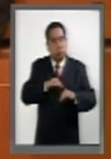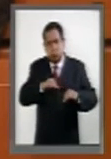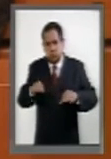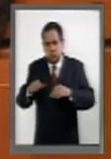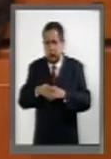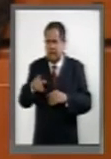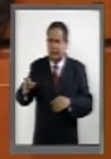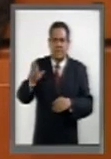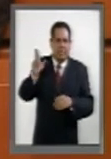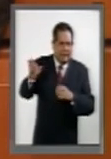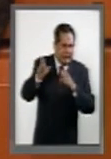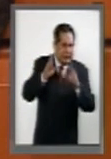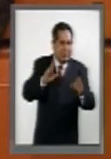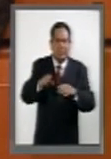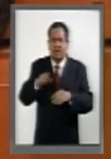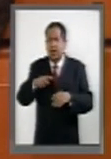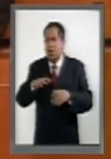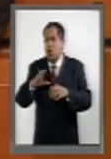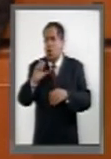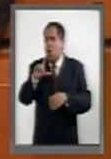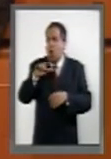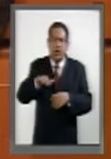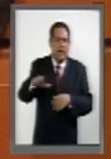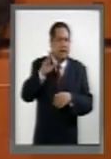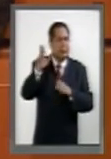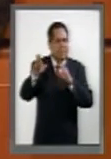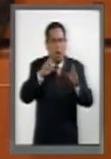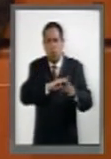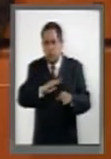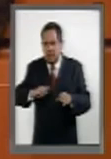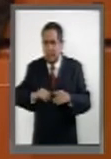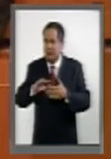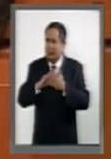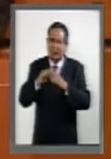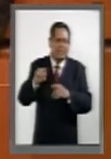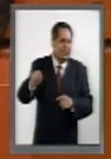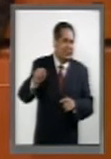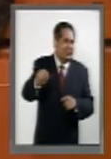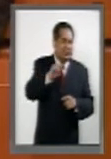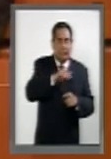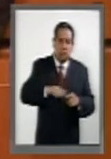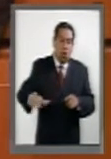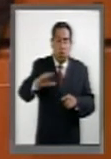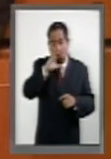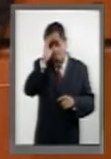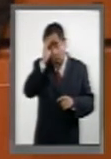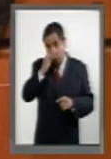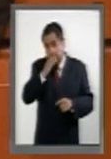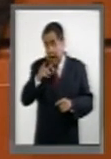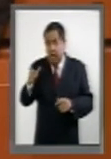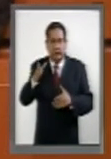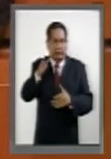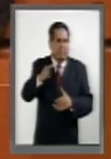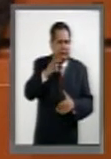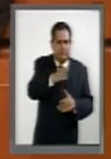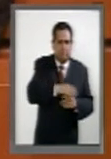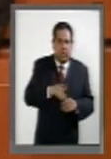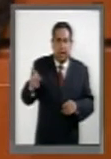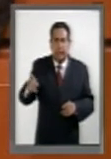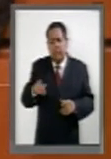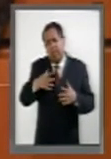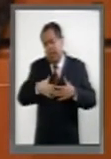tocando puertas, recorriendo colonias, ejidos, municipios a lo largo y ancho del estado de Coahuila. Nunca